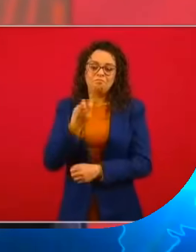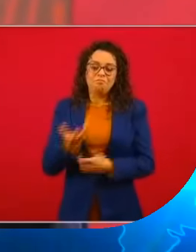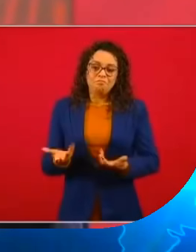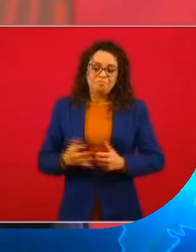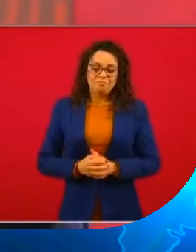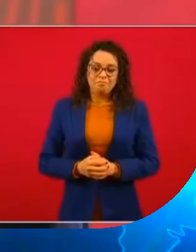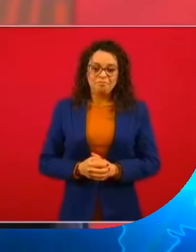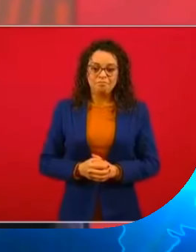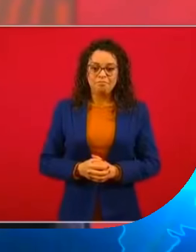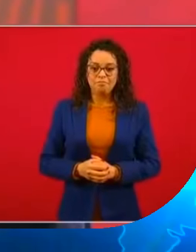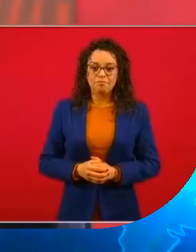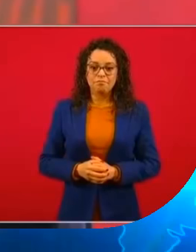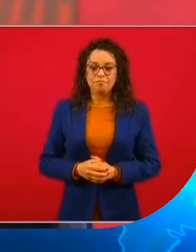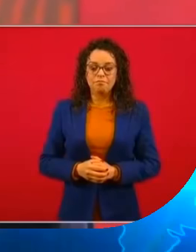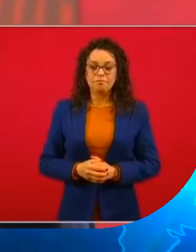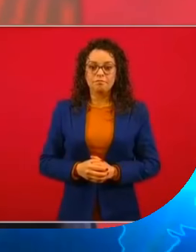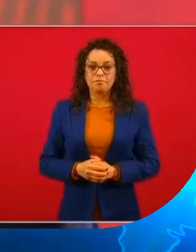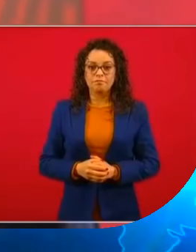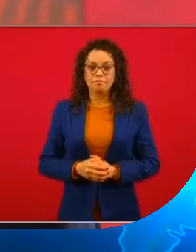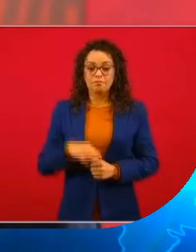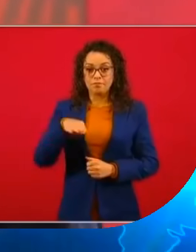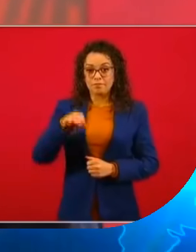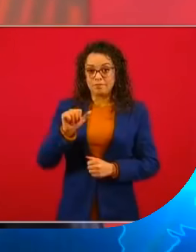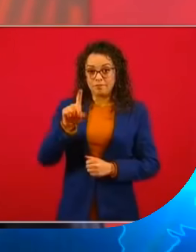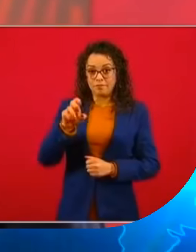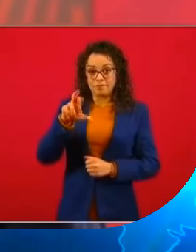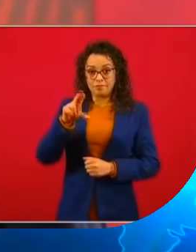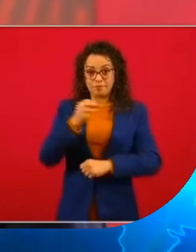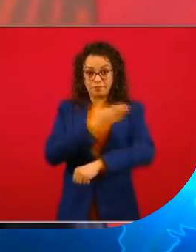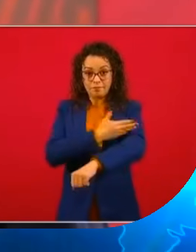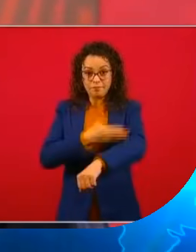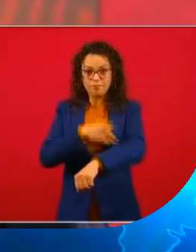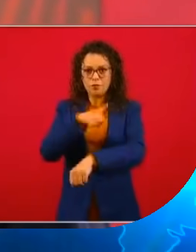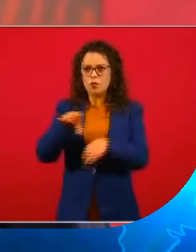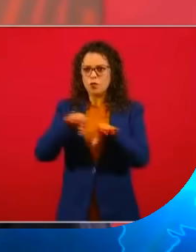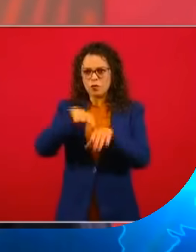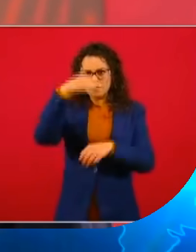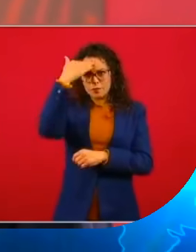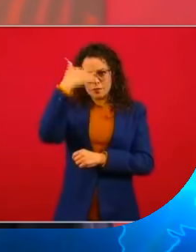Madero se enteraba por la prensa